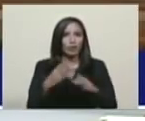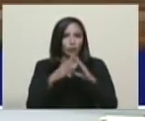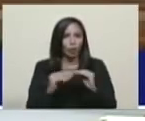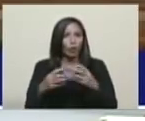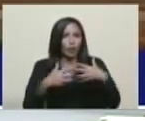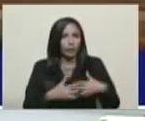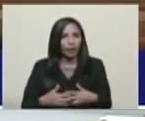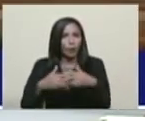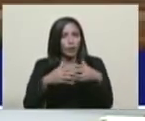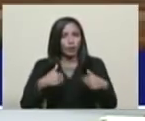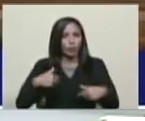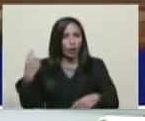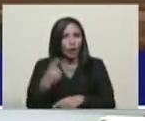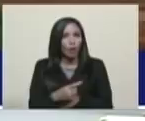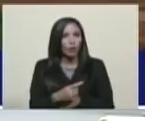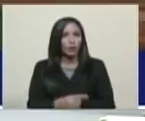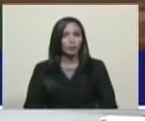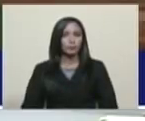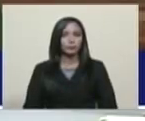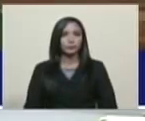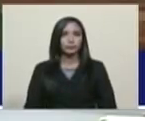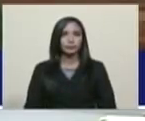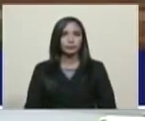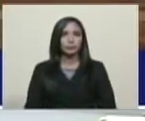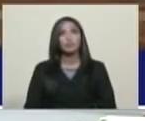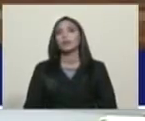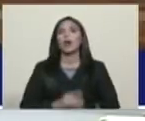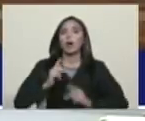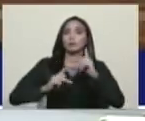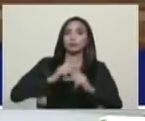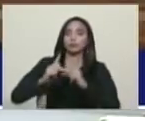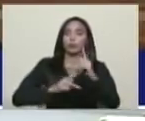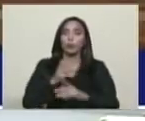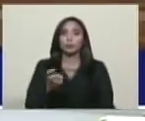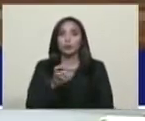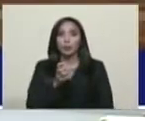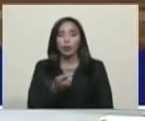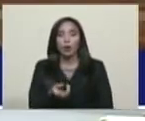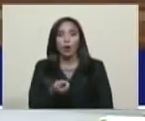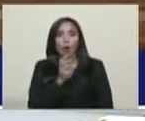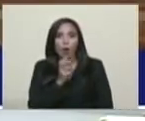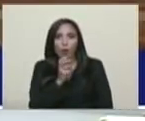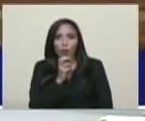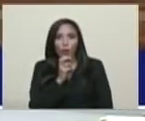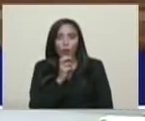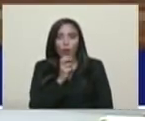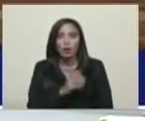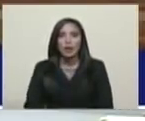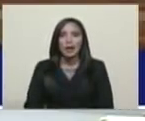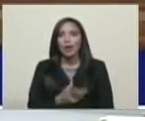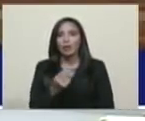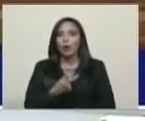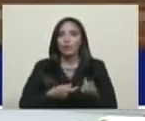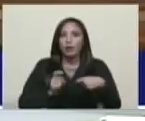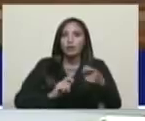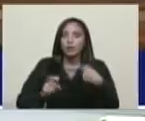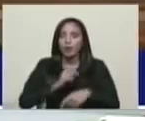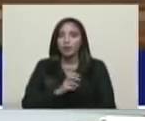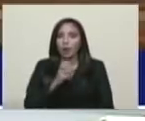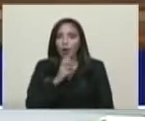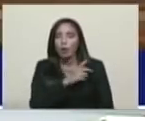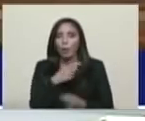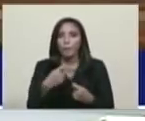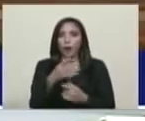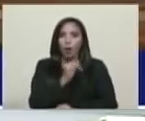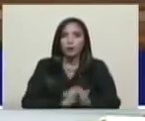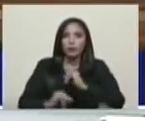norteamericano? ¿Dejar de producir oro? ¿No vender el oro venezolano al precio